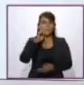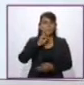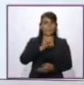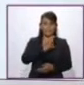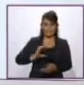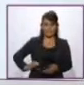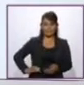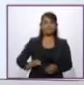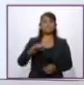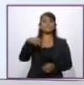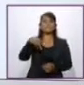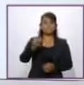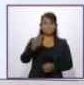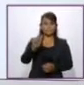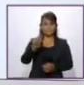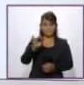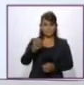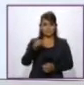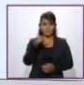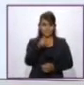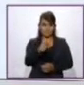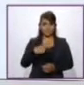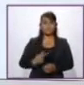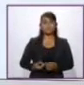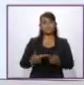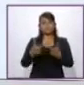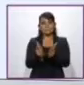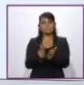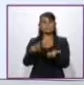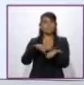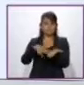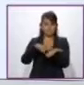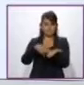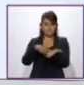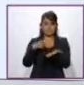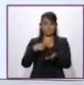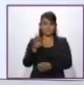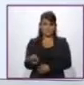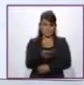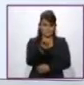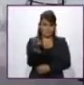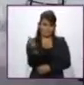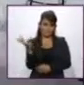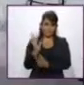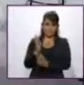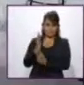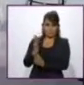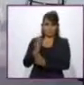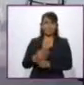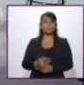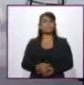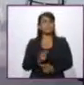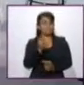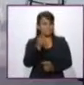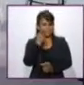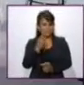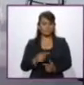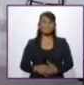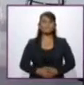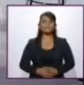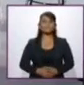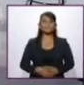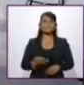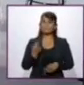Katia Reséndiz Jaime del Partido Verde Ecologista. La pregunta de la ciudadanía candidata es la siguiente. Hay